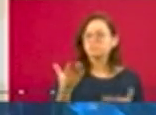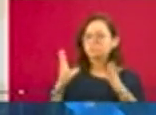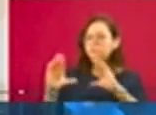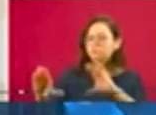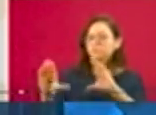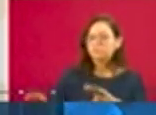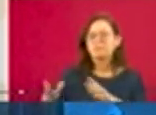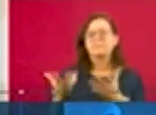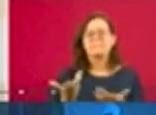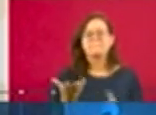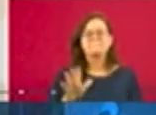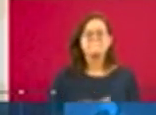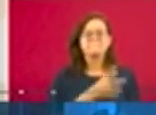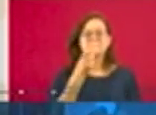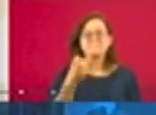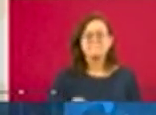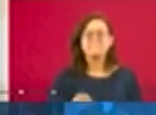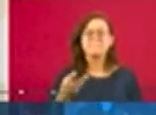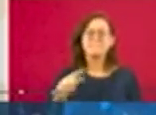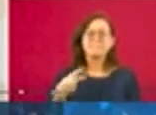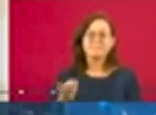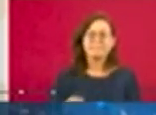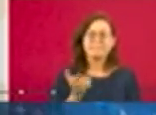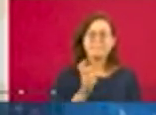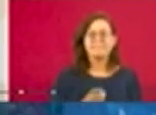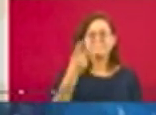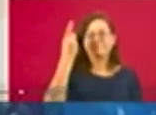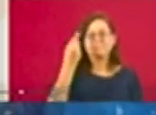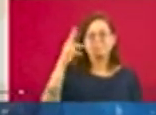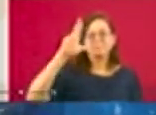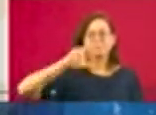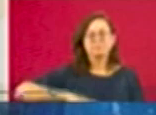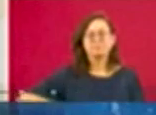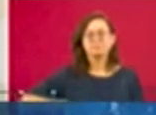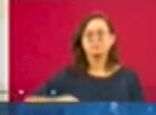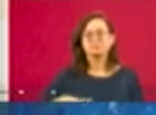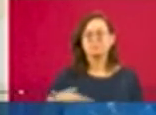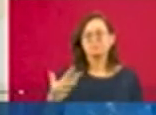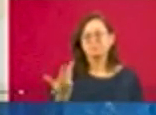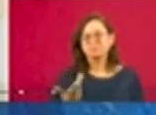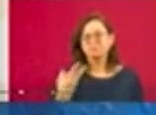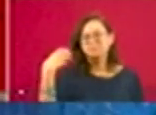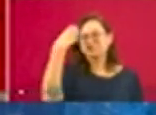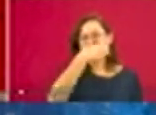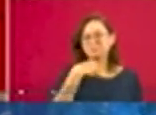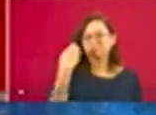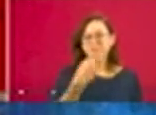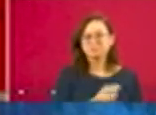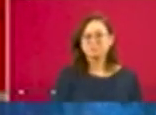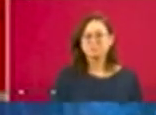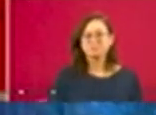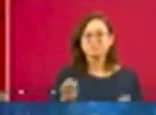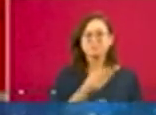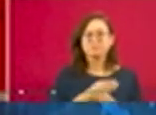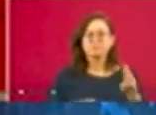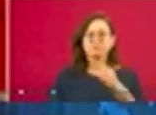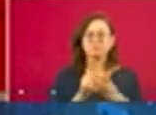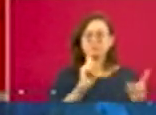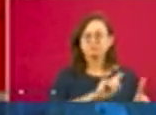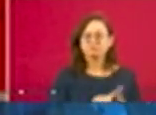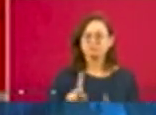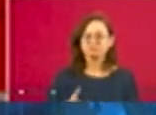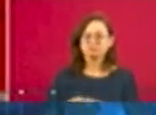una convocatoria tan grande. Entonces, por ejemplo, en materia de internet hubo servidores que